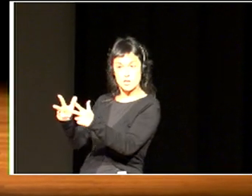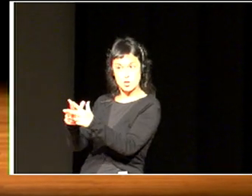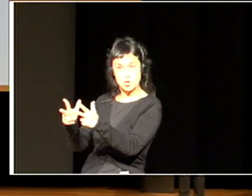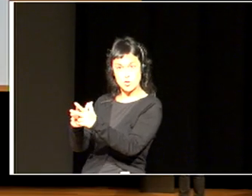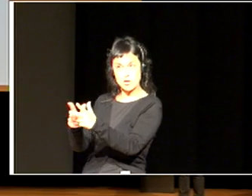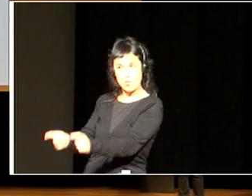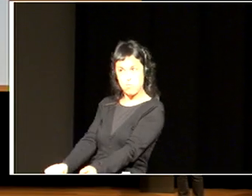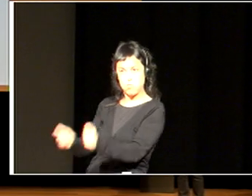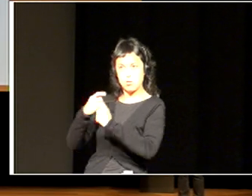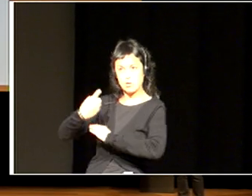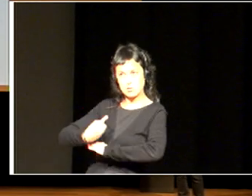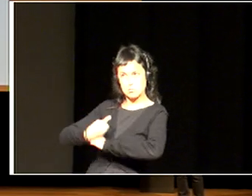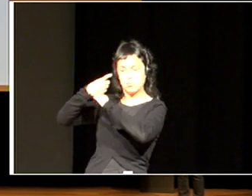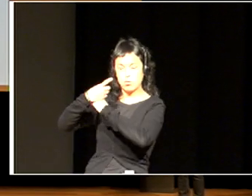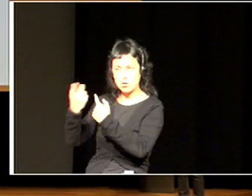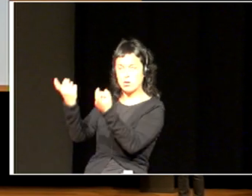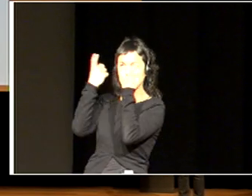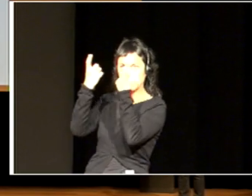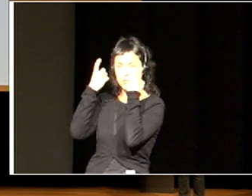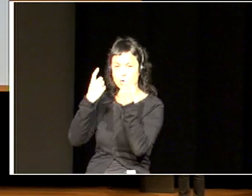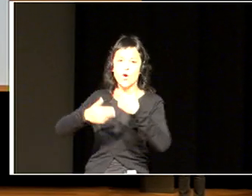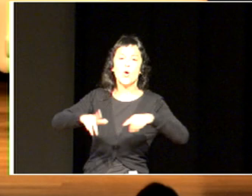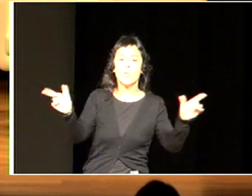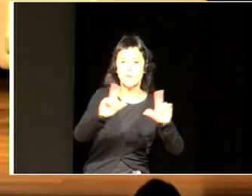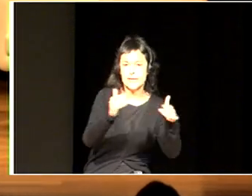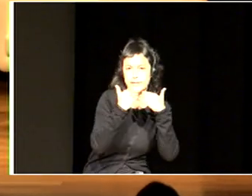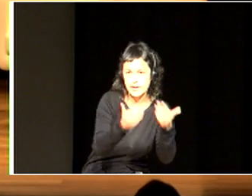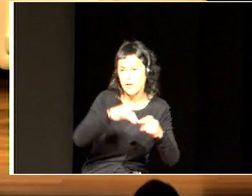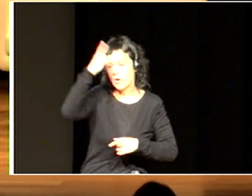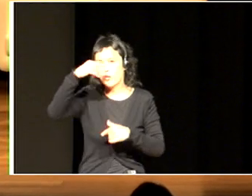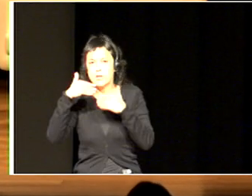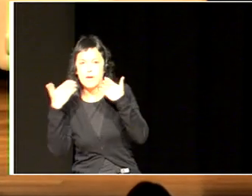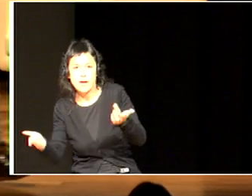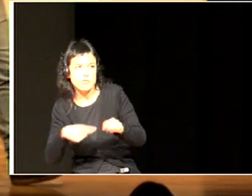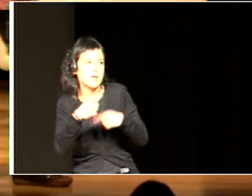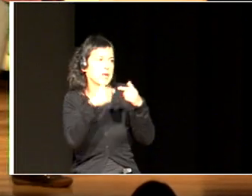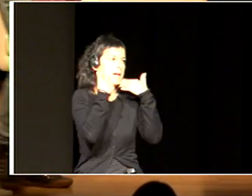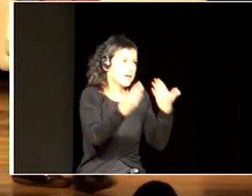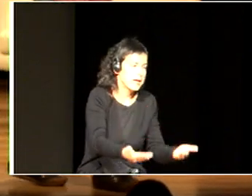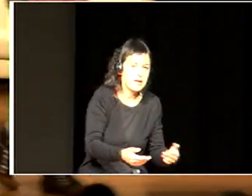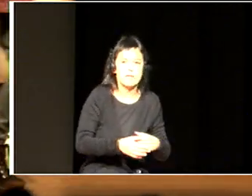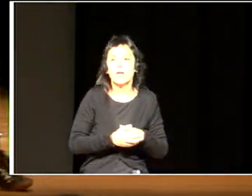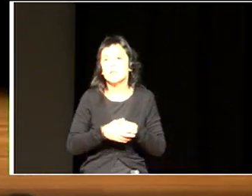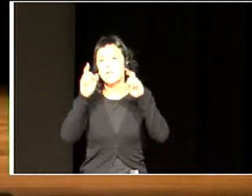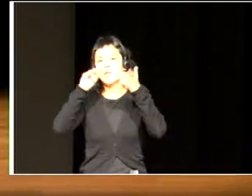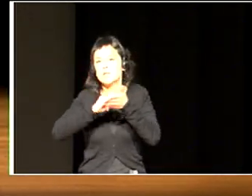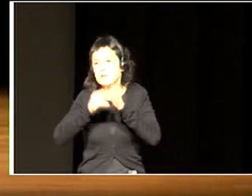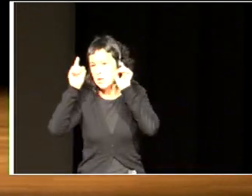está inculcando continuamente a través de los medios de comunicación a través de la cultura a través de la familia a través del sistema educativo